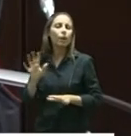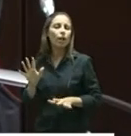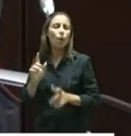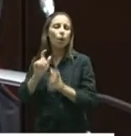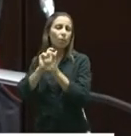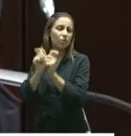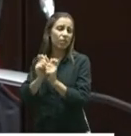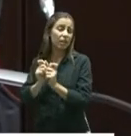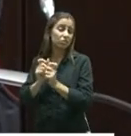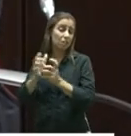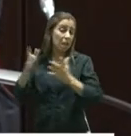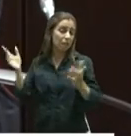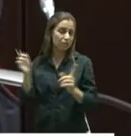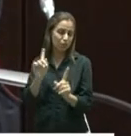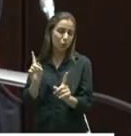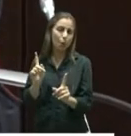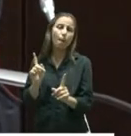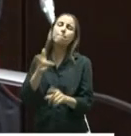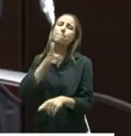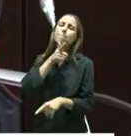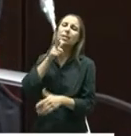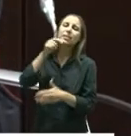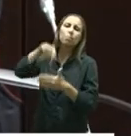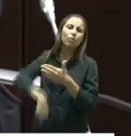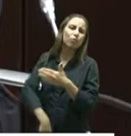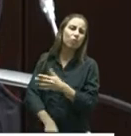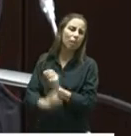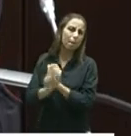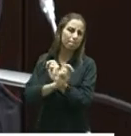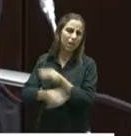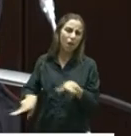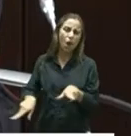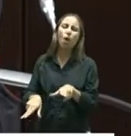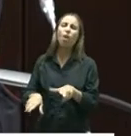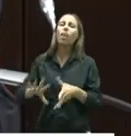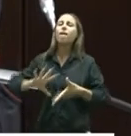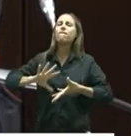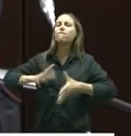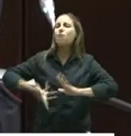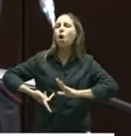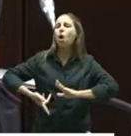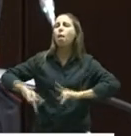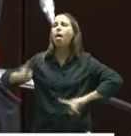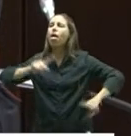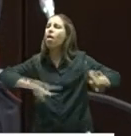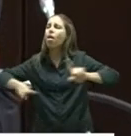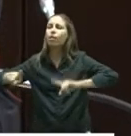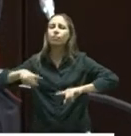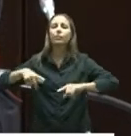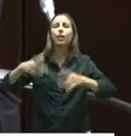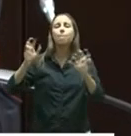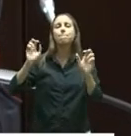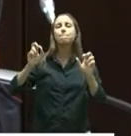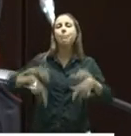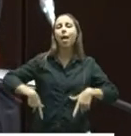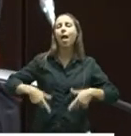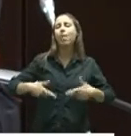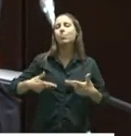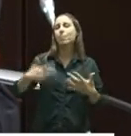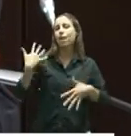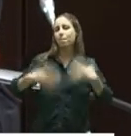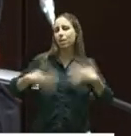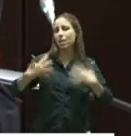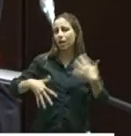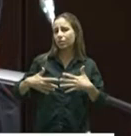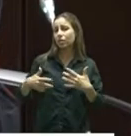nada todo lo contrario profundiza más la forma arbitraria en la que se va a desarrollar este este plan de emergencia con ese comité que queda también